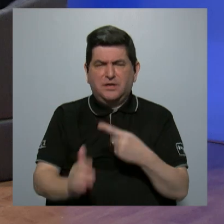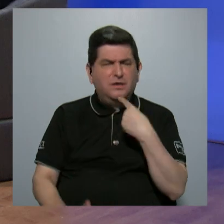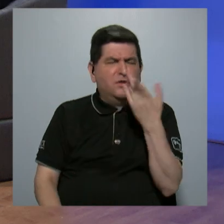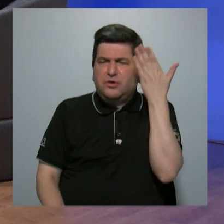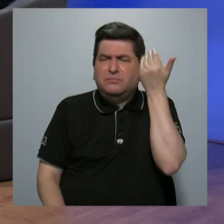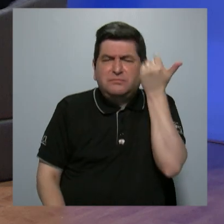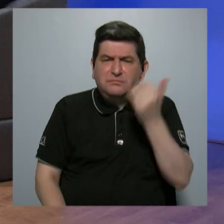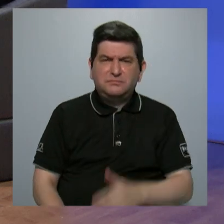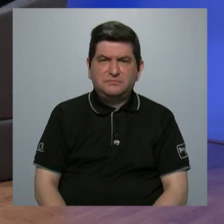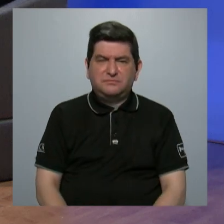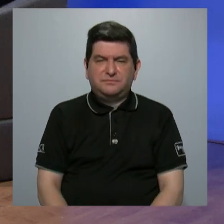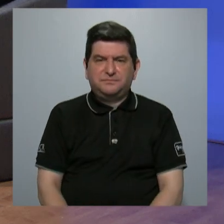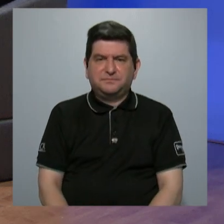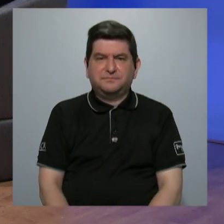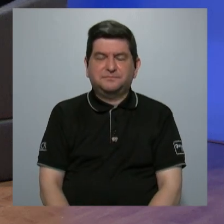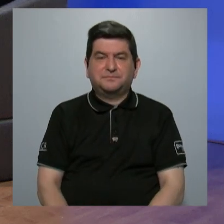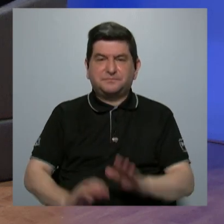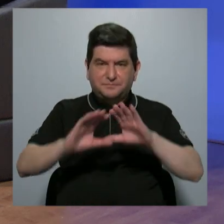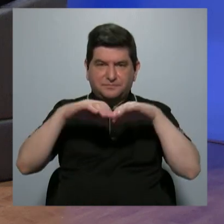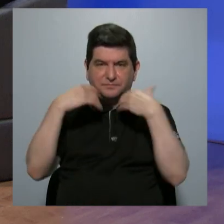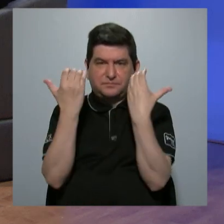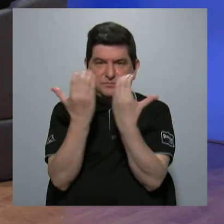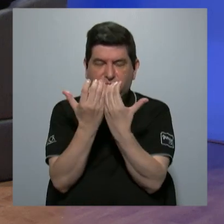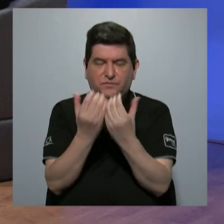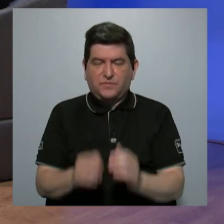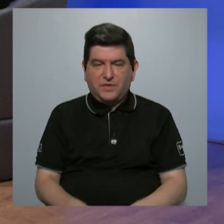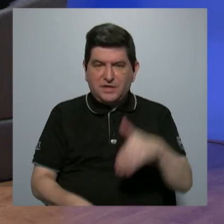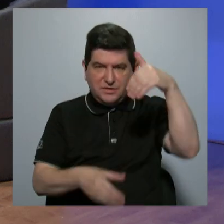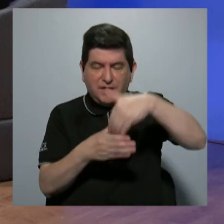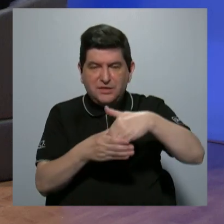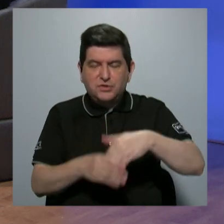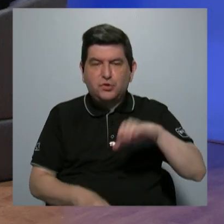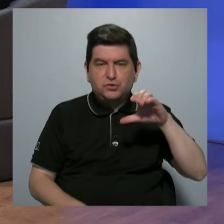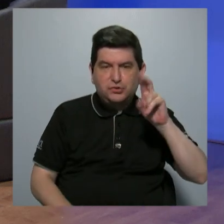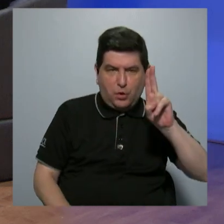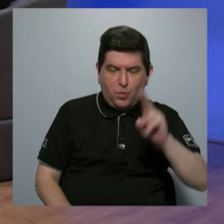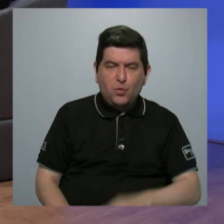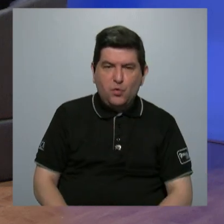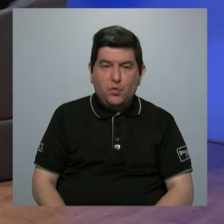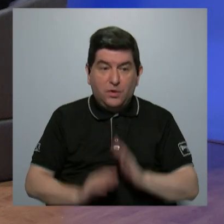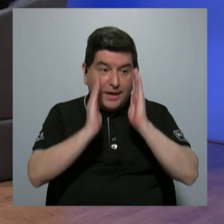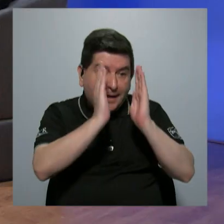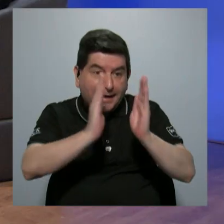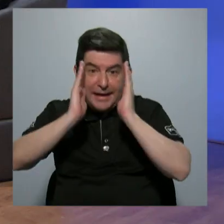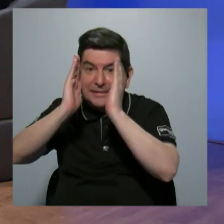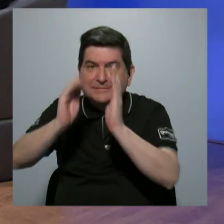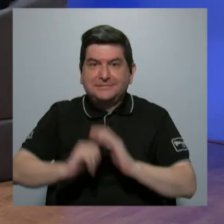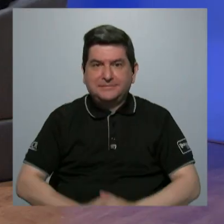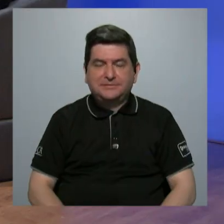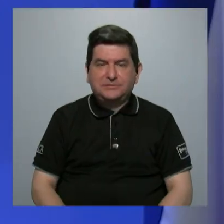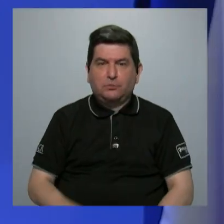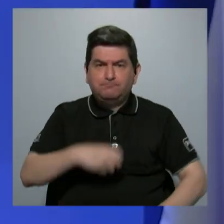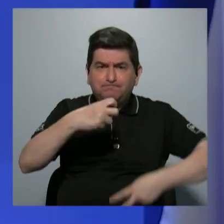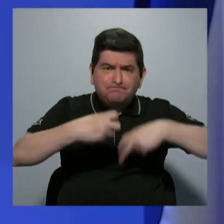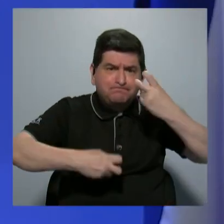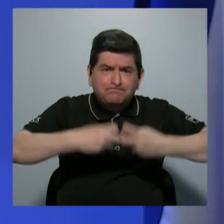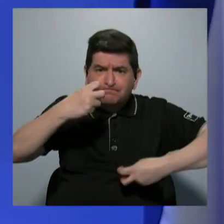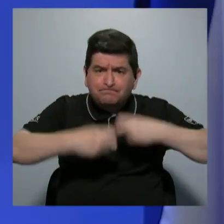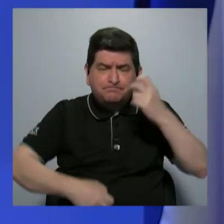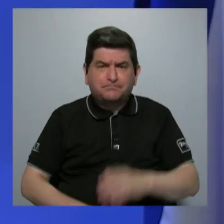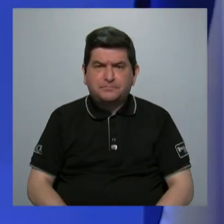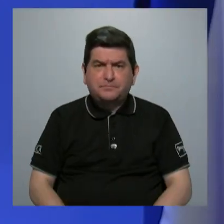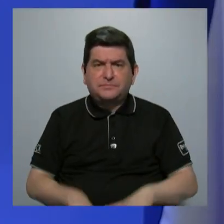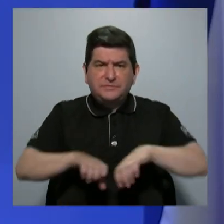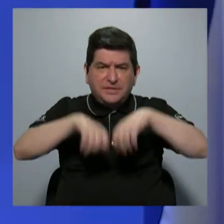esto? Porque en la comisión que se formó en el Consejo Universitario para atender el problema del